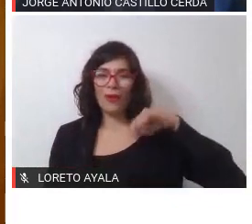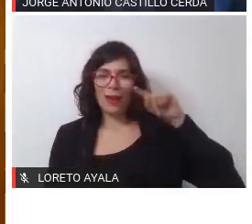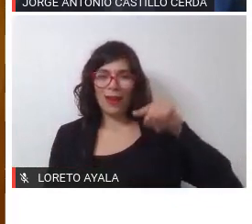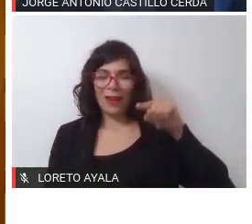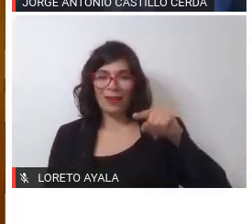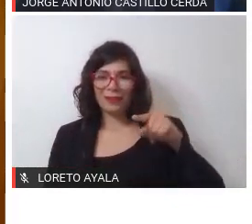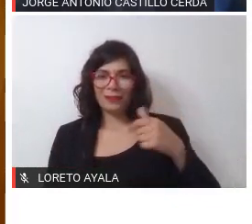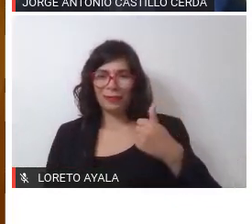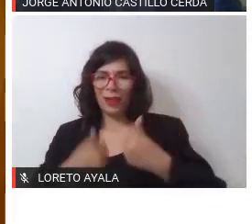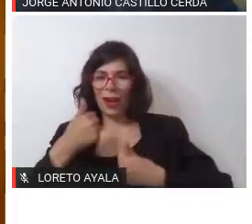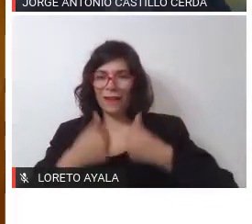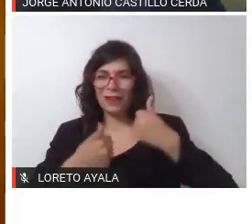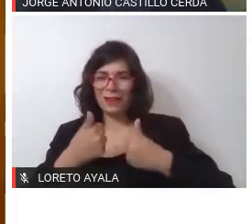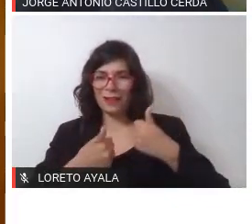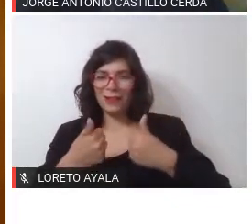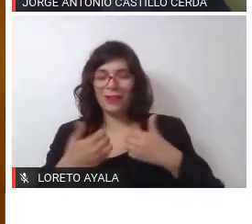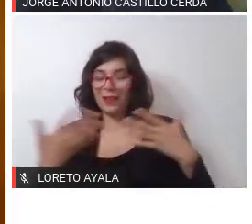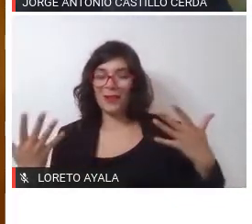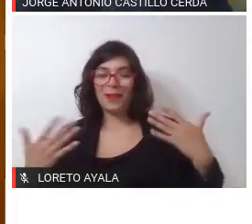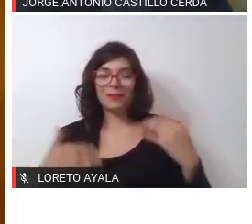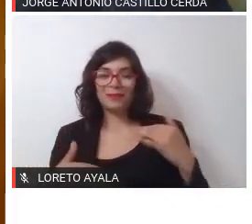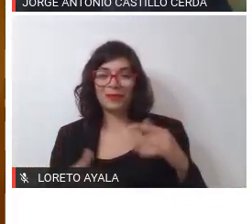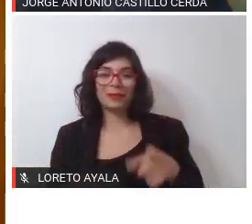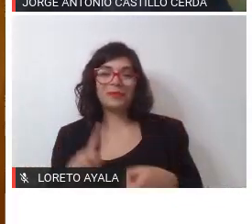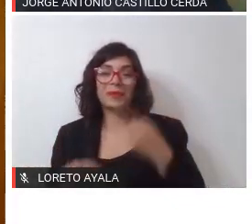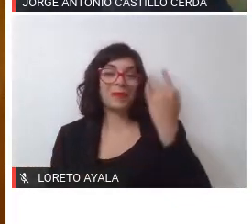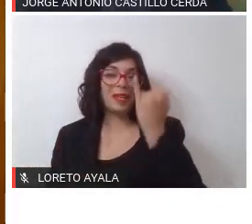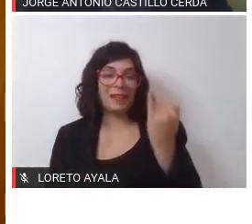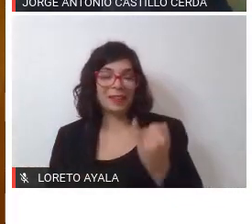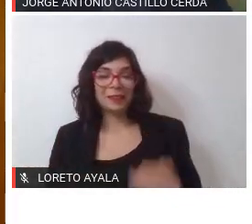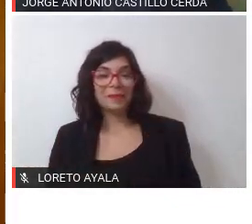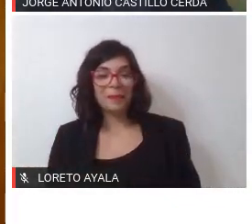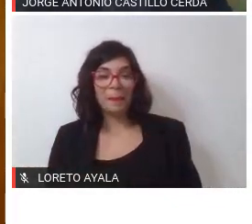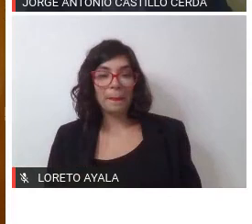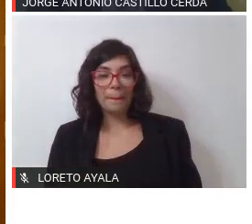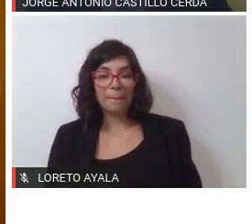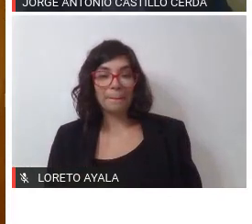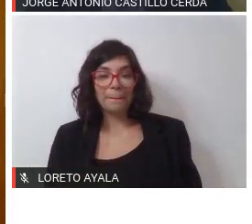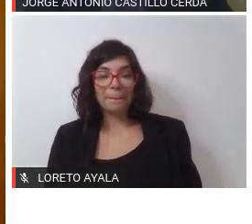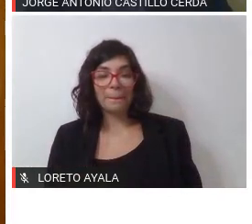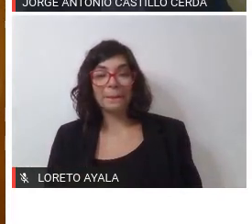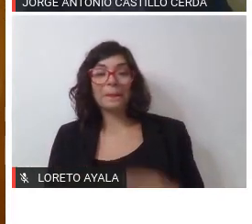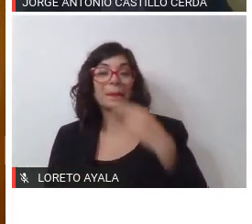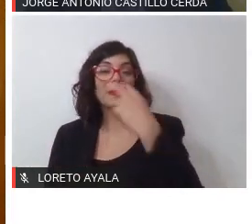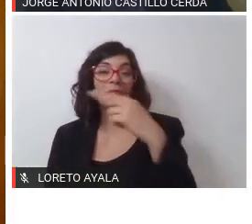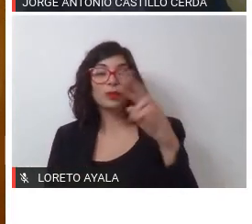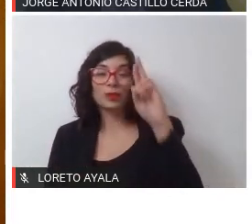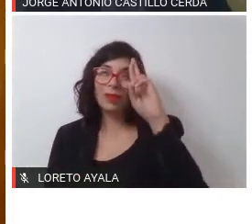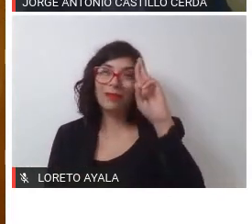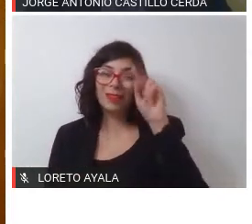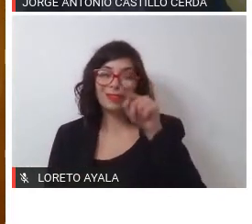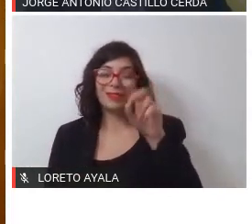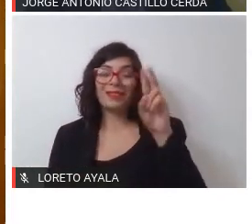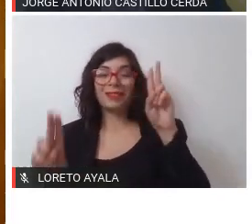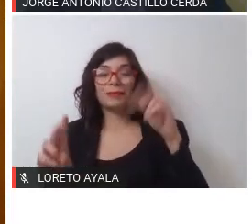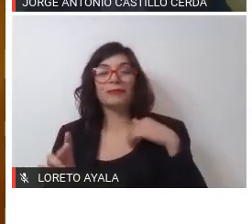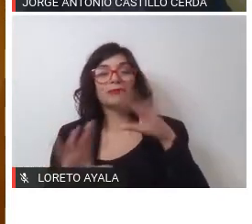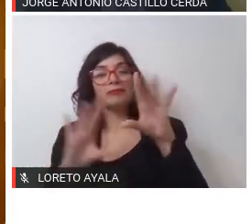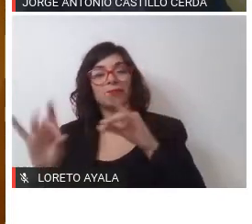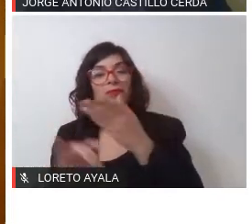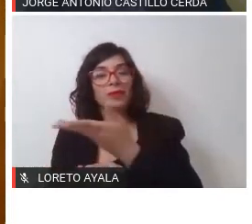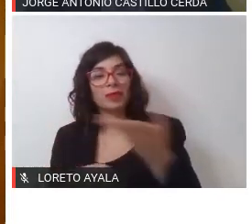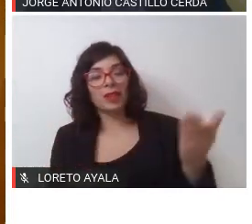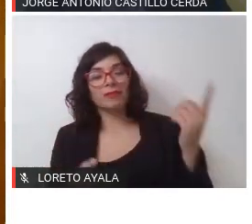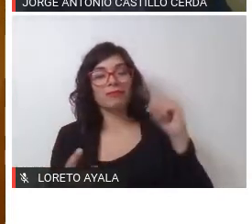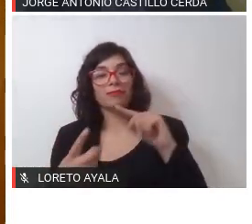de profesionales, es absolutamente inédito. Su reflexión acerca de eso y la invitación al trabajo que tenemos que